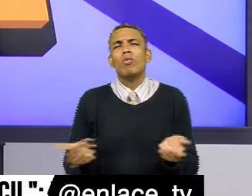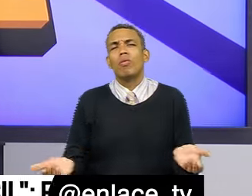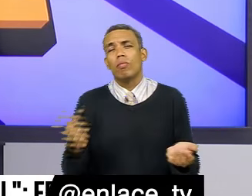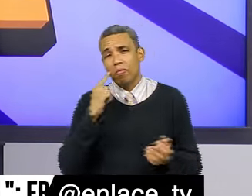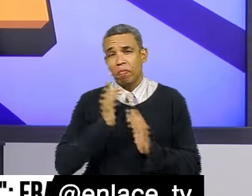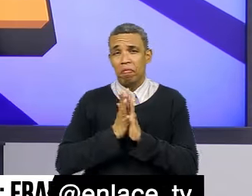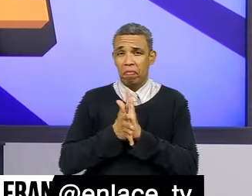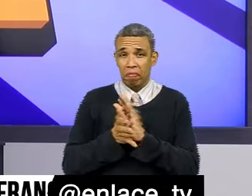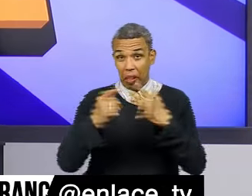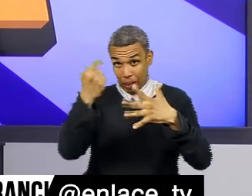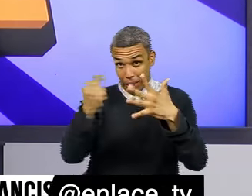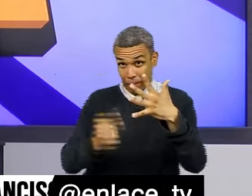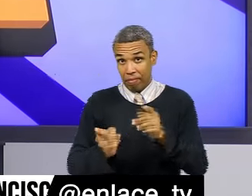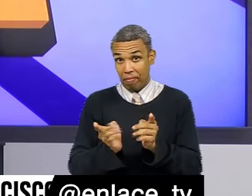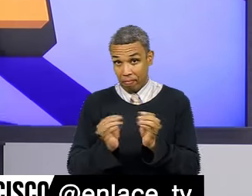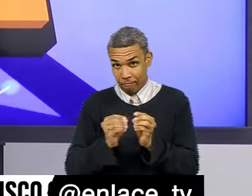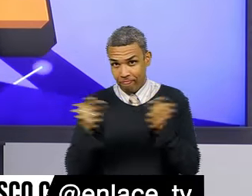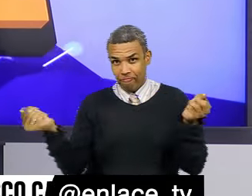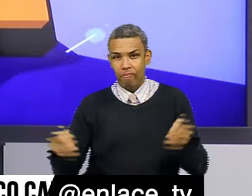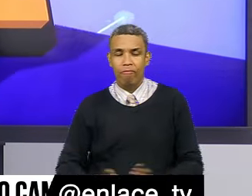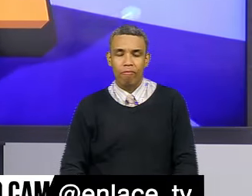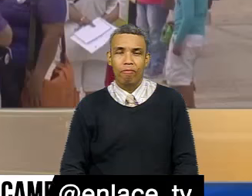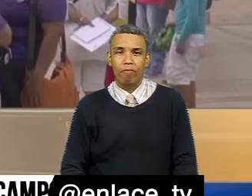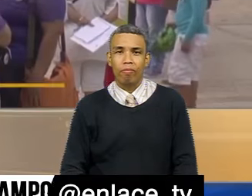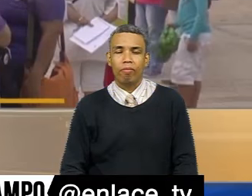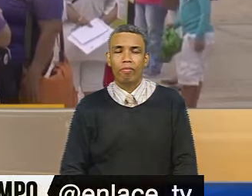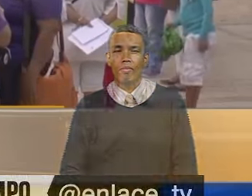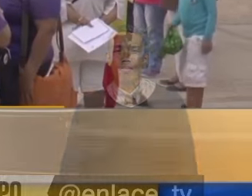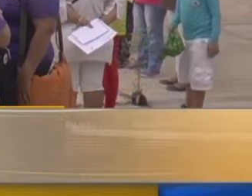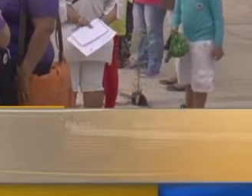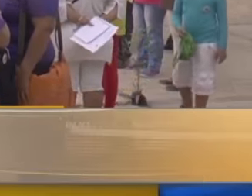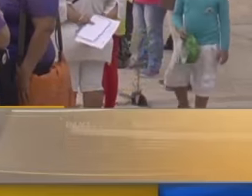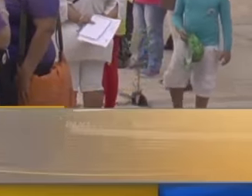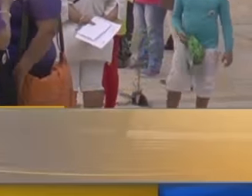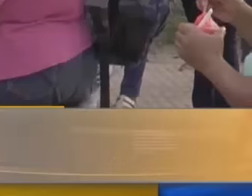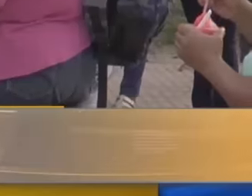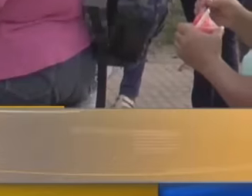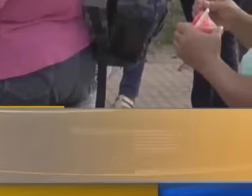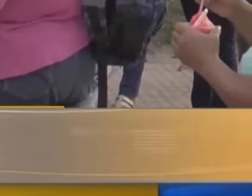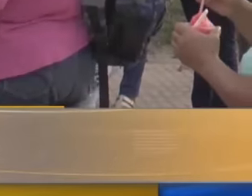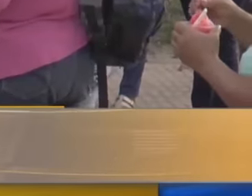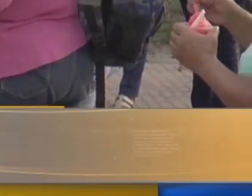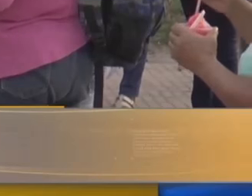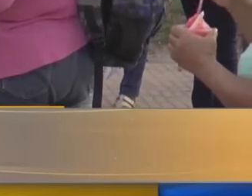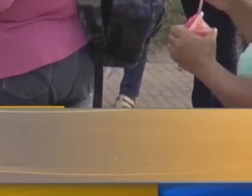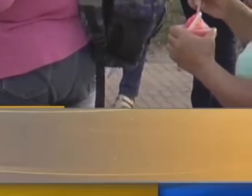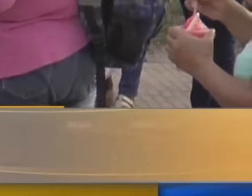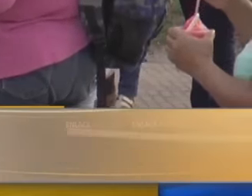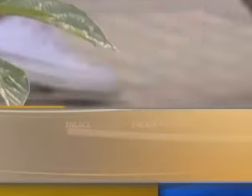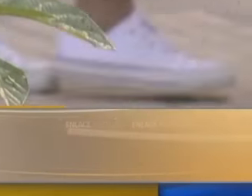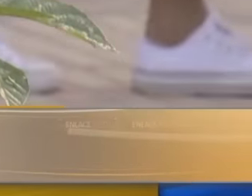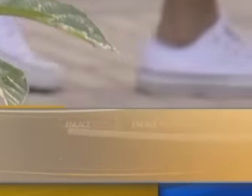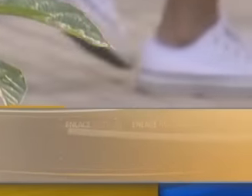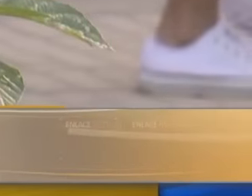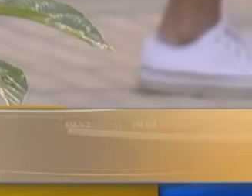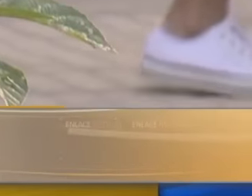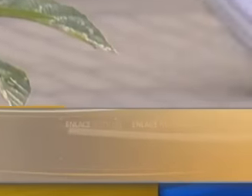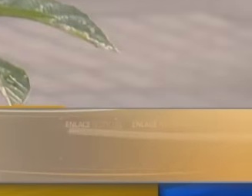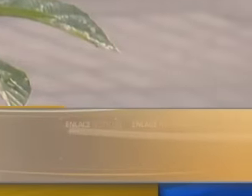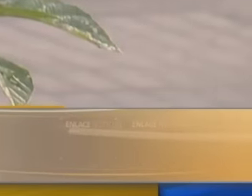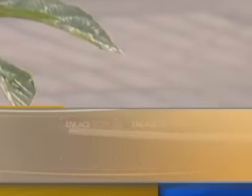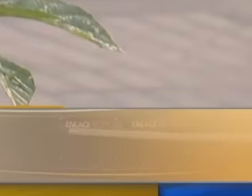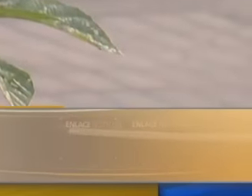las puede conocer en la presente emisión. Bienvenidos. En el Parque a la Vida, la Organización Femenina Popular, OFP, sembró árboles para la vida y la